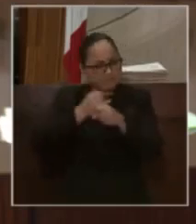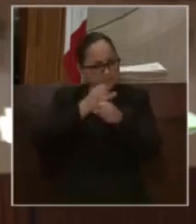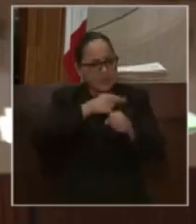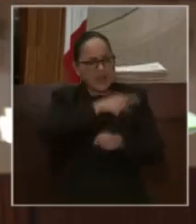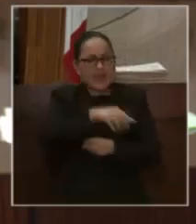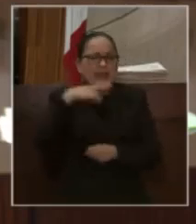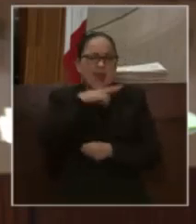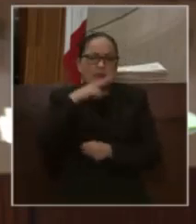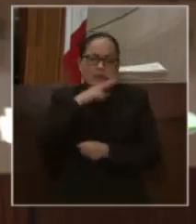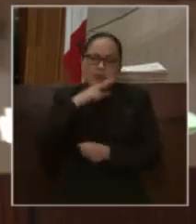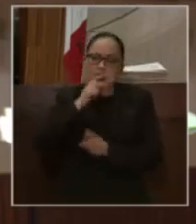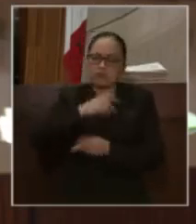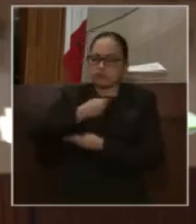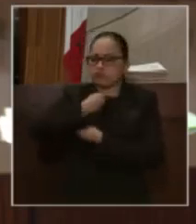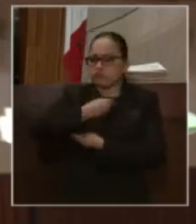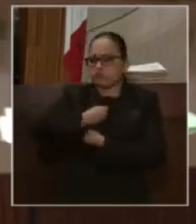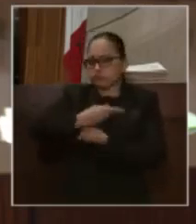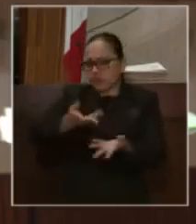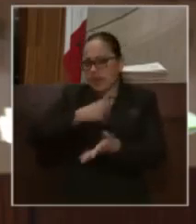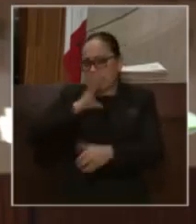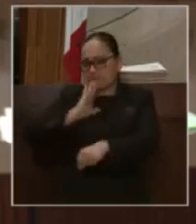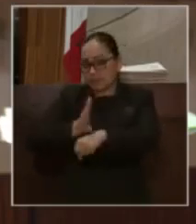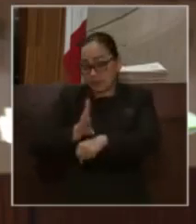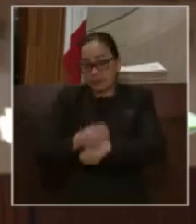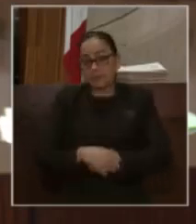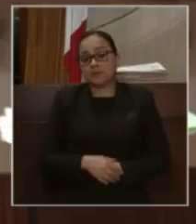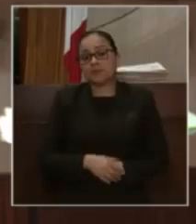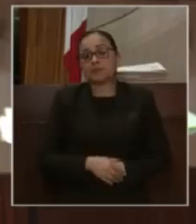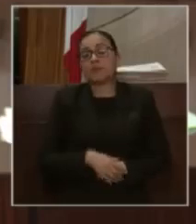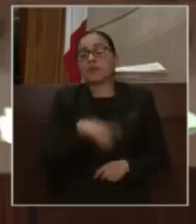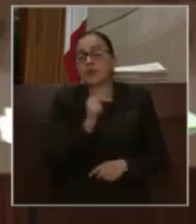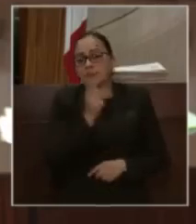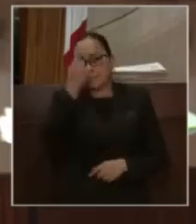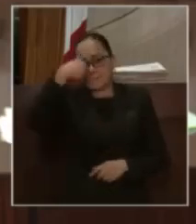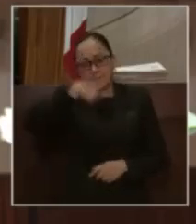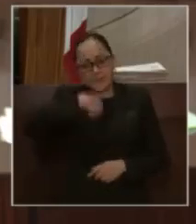esta investigación y con ello, a mi modo de ver,